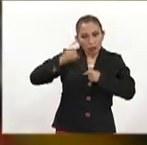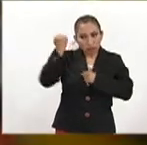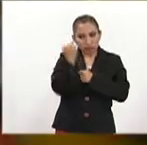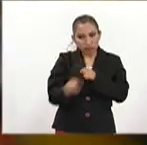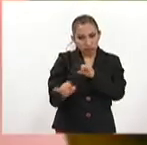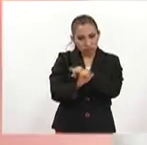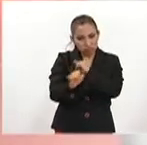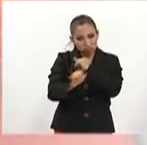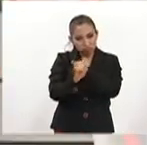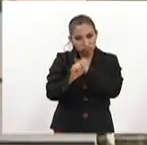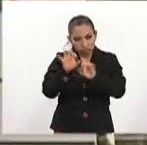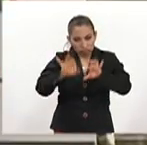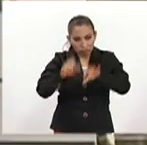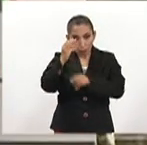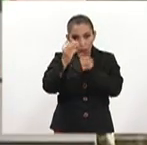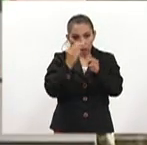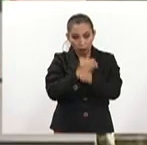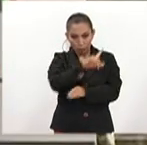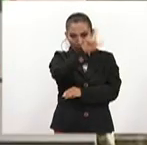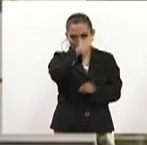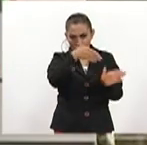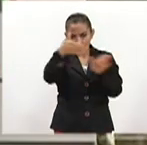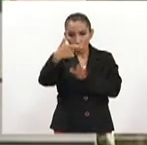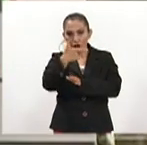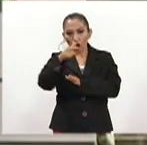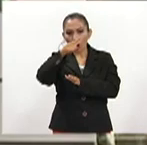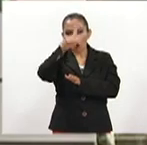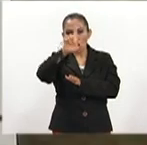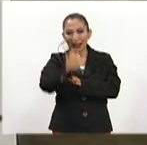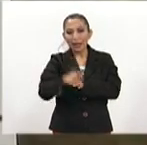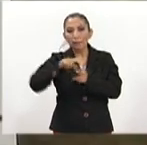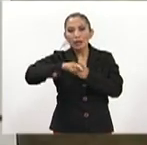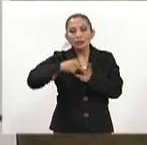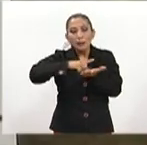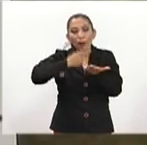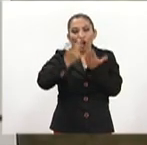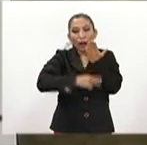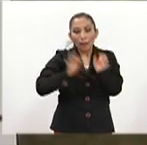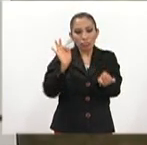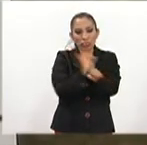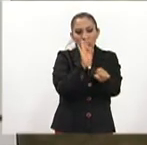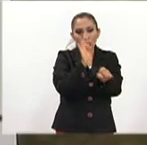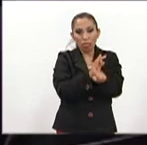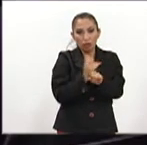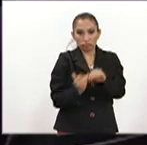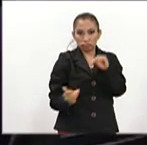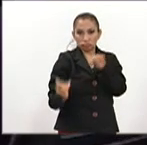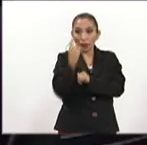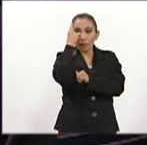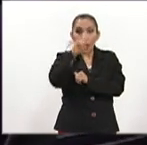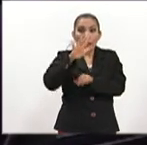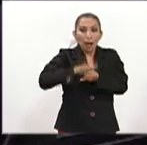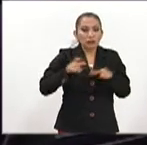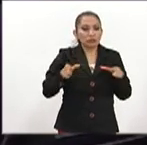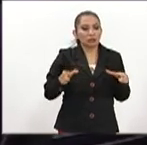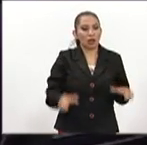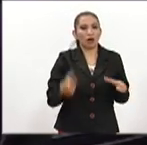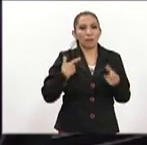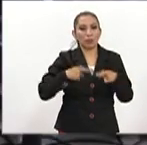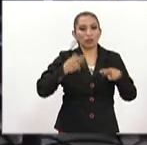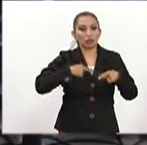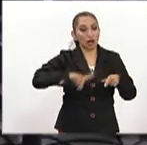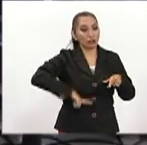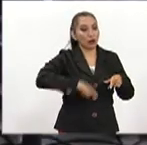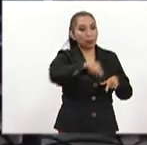mundo. Más adelante, Google pondrá en marcha un programa de protección avanzada para dar mayor seguridad a